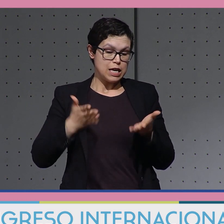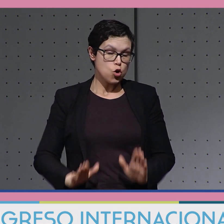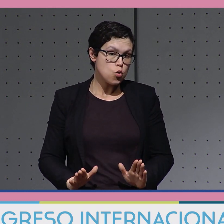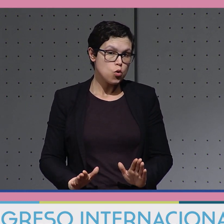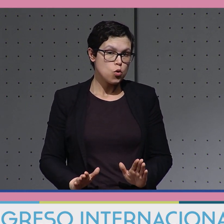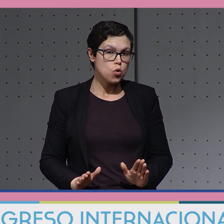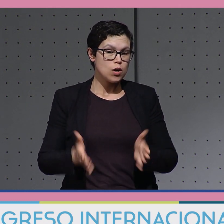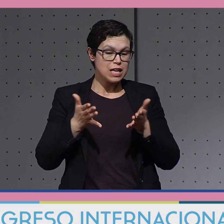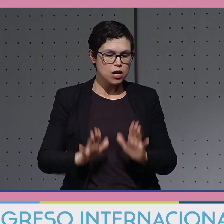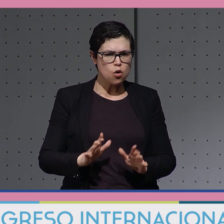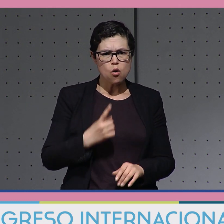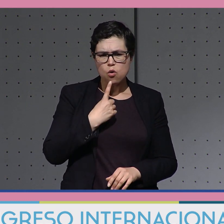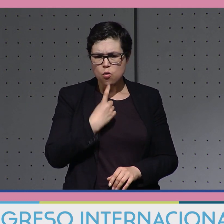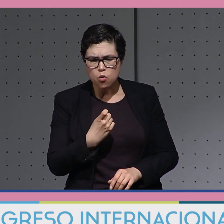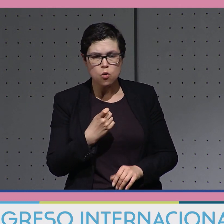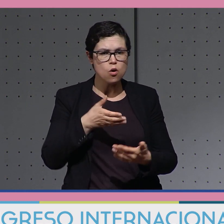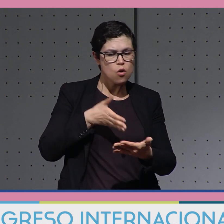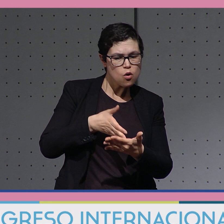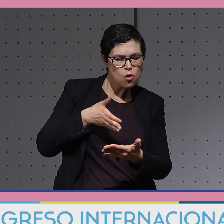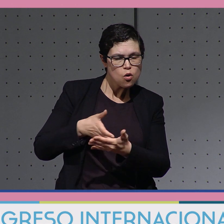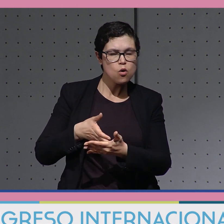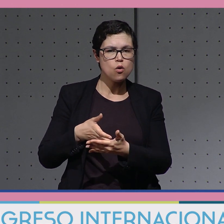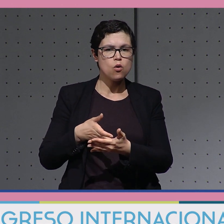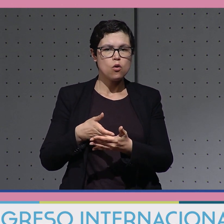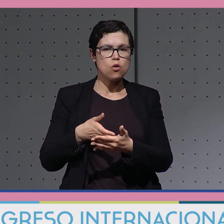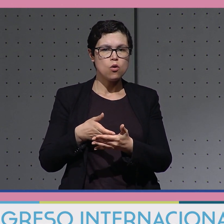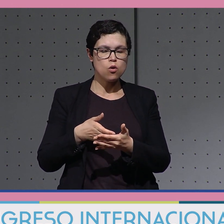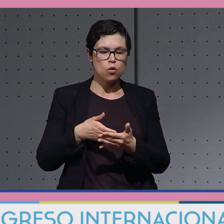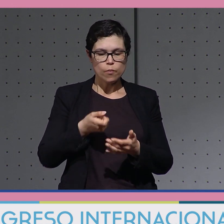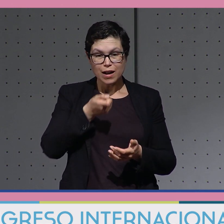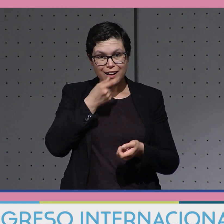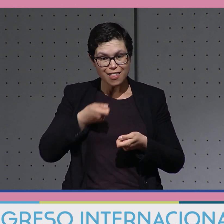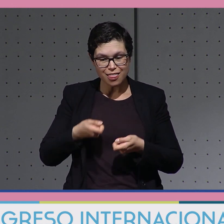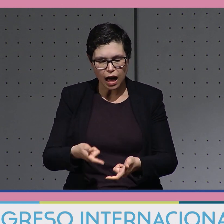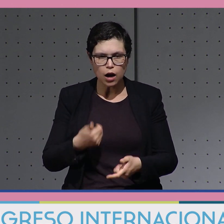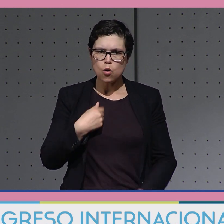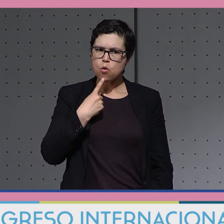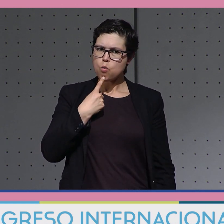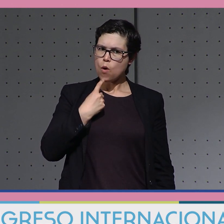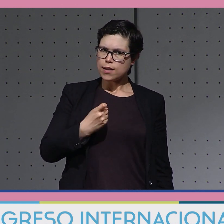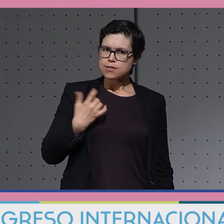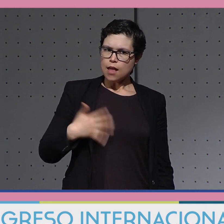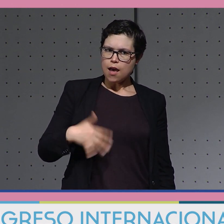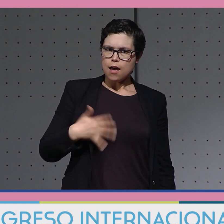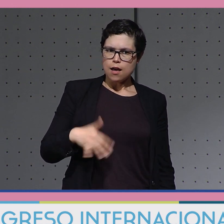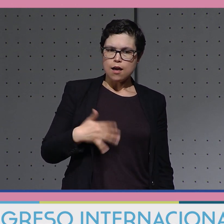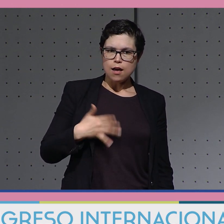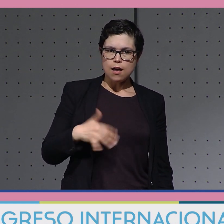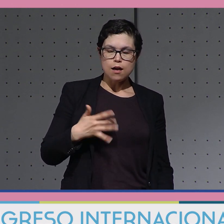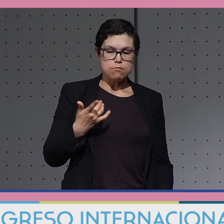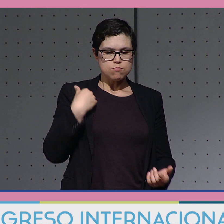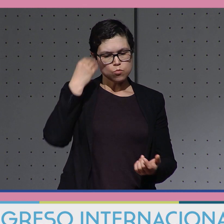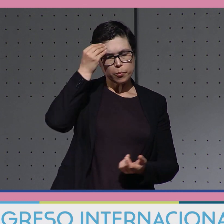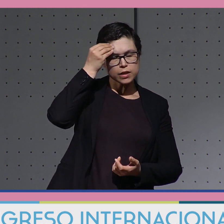dificultades, a lo mejor pensar que ha llegado el momento de dar una medicación, y lo haces cuando a lo mejor estás en una situación que crees que el beneficio es